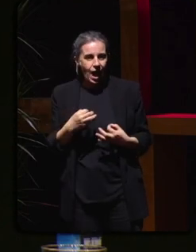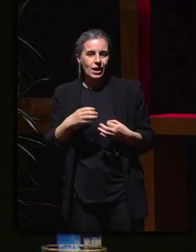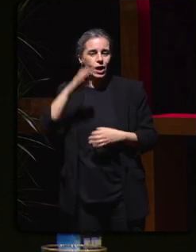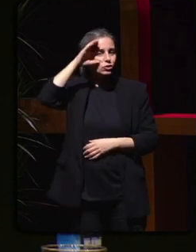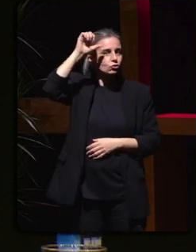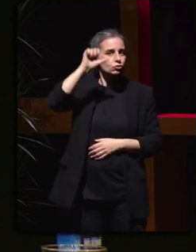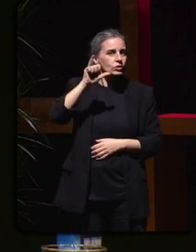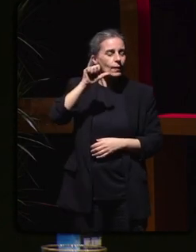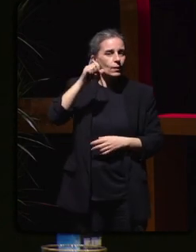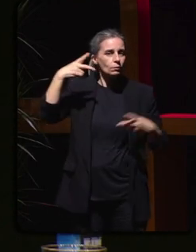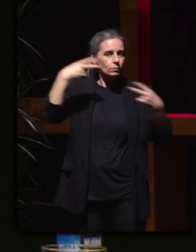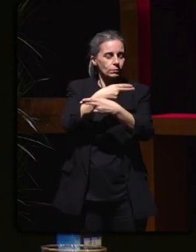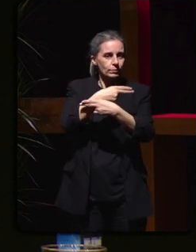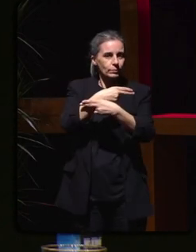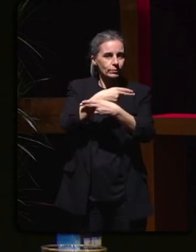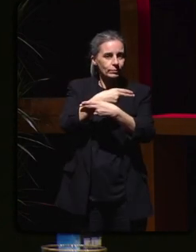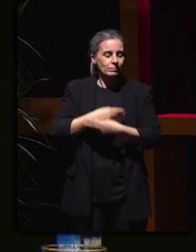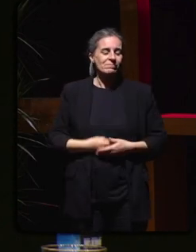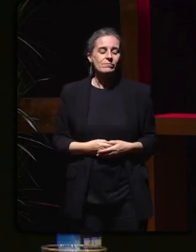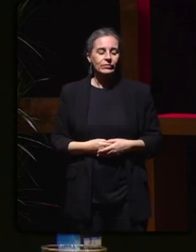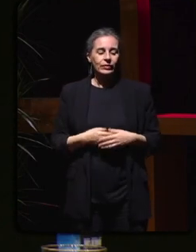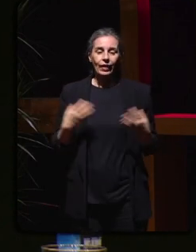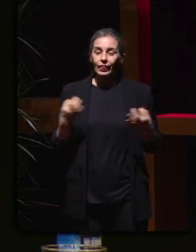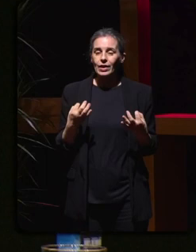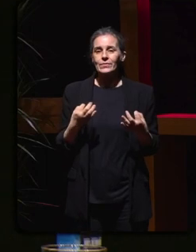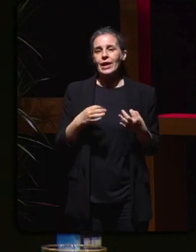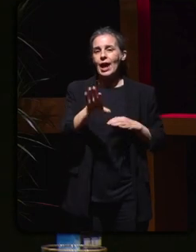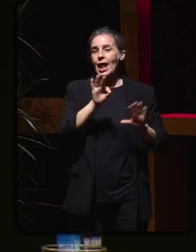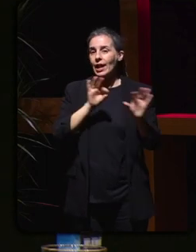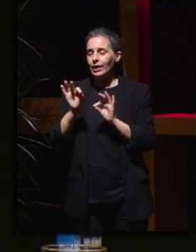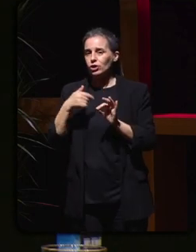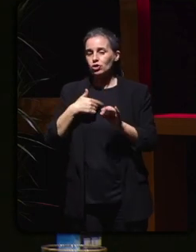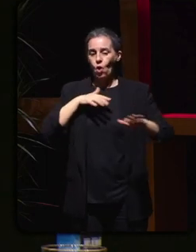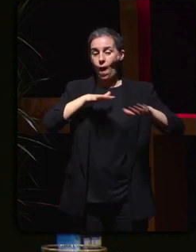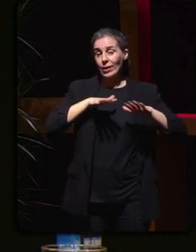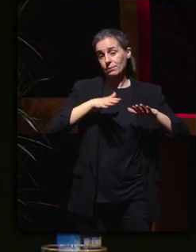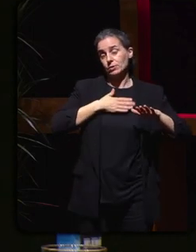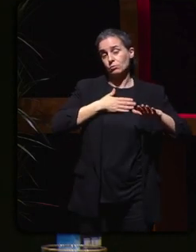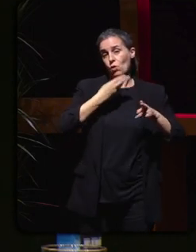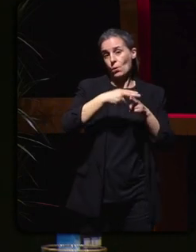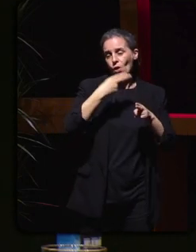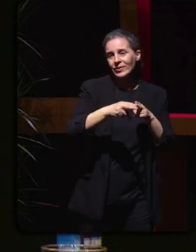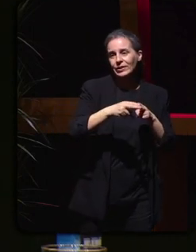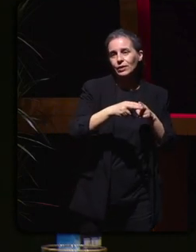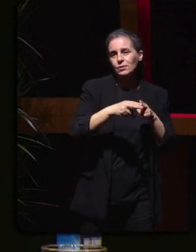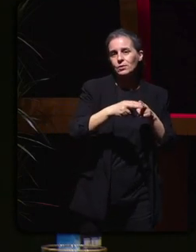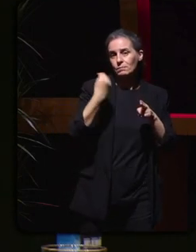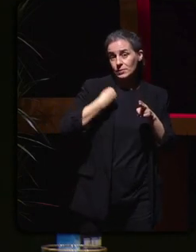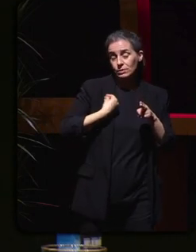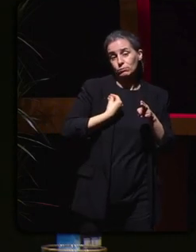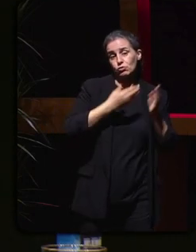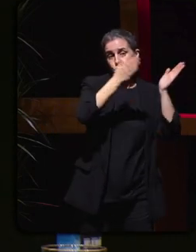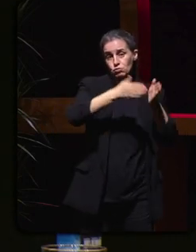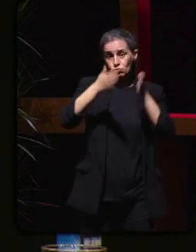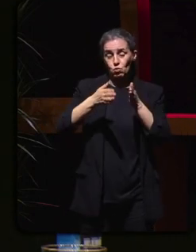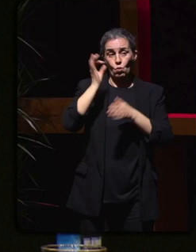entonces a veces tengo que elegir entre mi activismo político y nombrar a las mujeres como